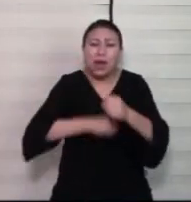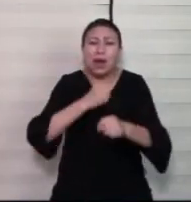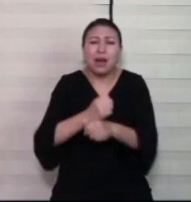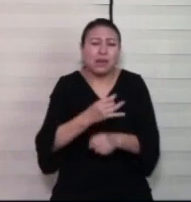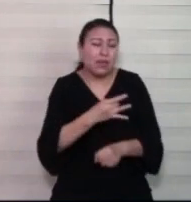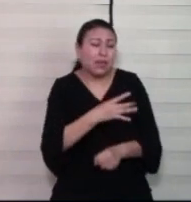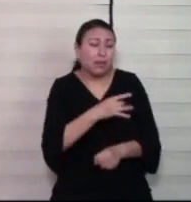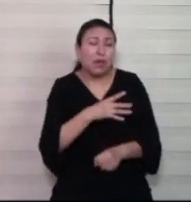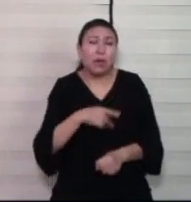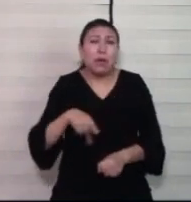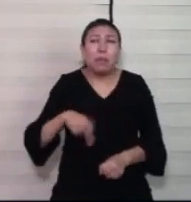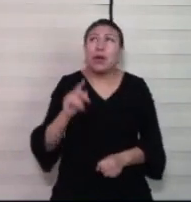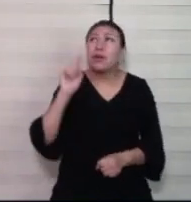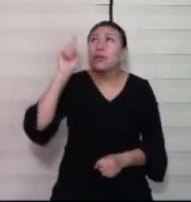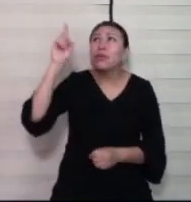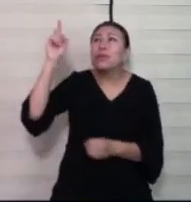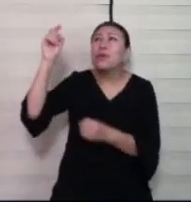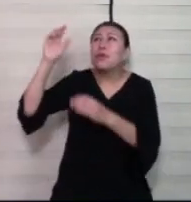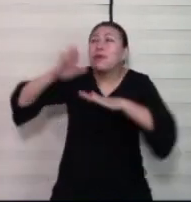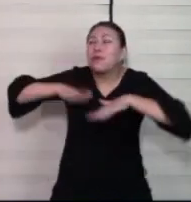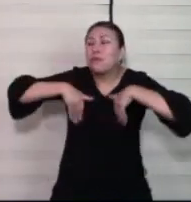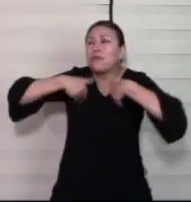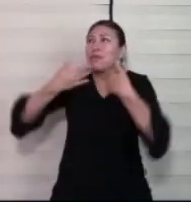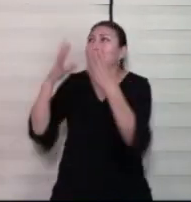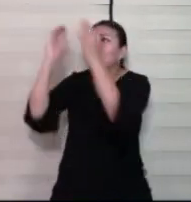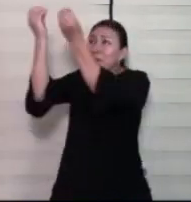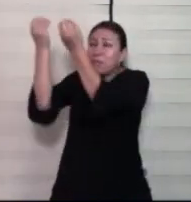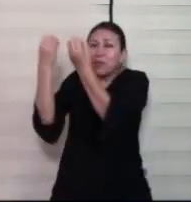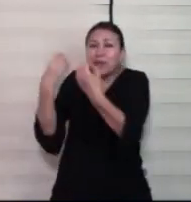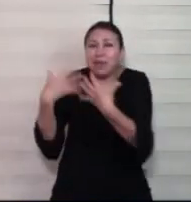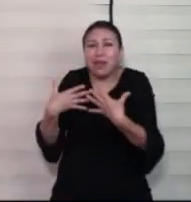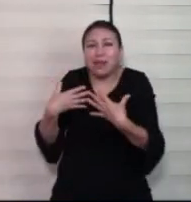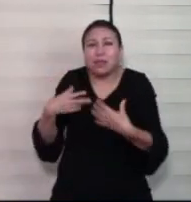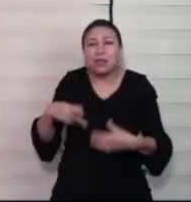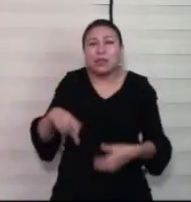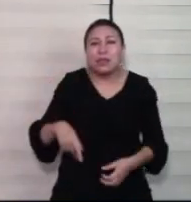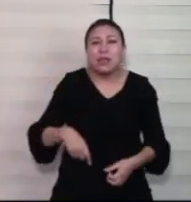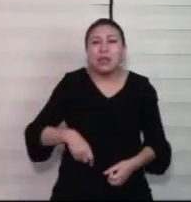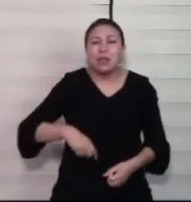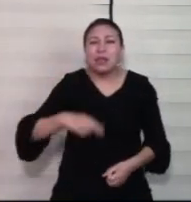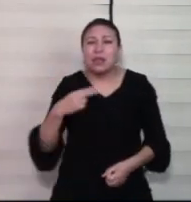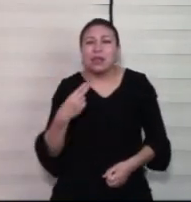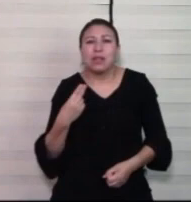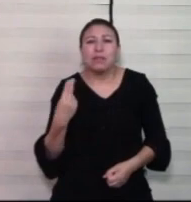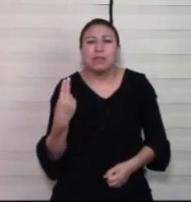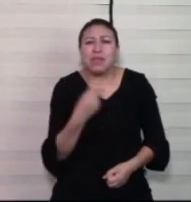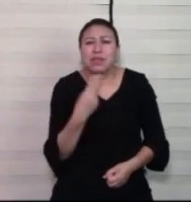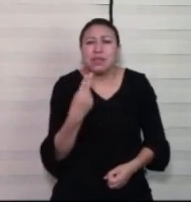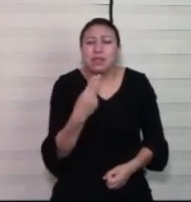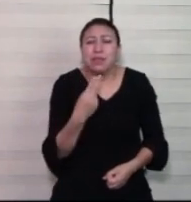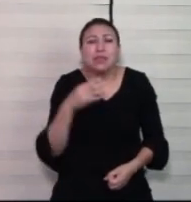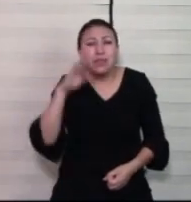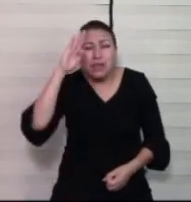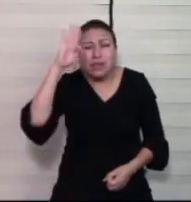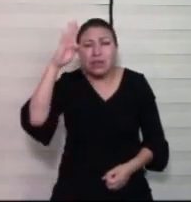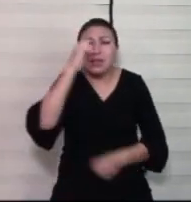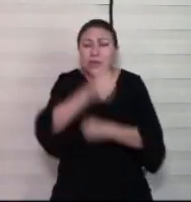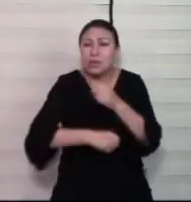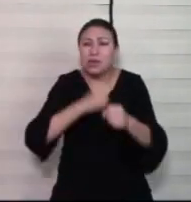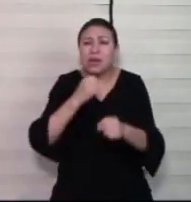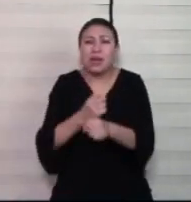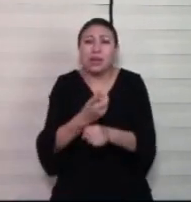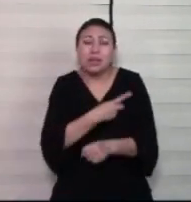confianza. Es un año de soledad, pero Tú me das Tu presencia que vaya conmigo. Hermanos,